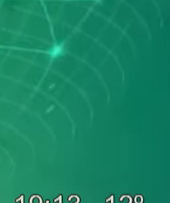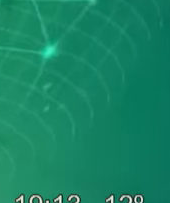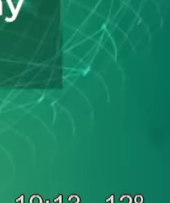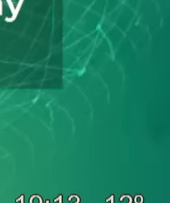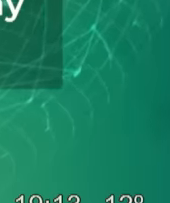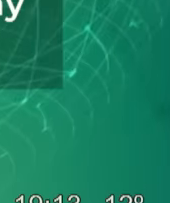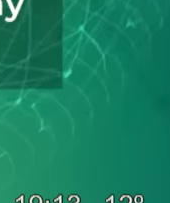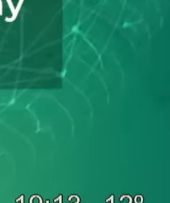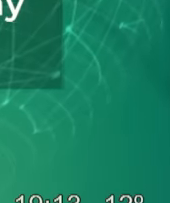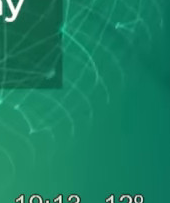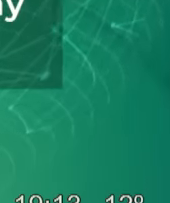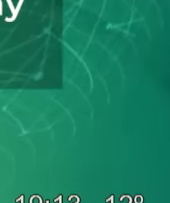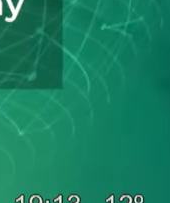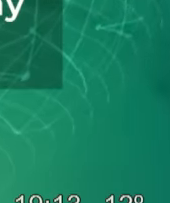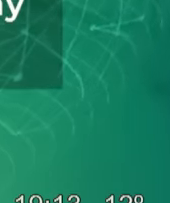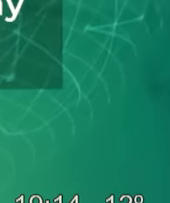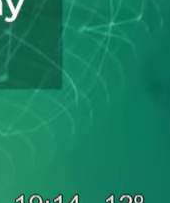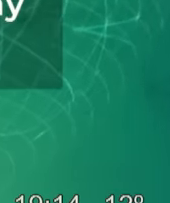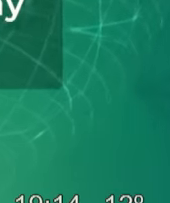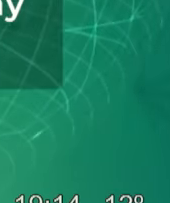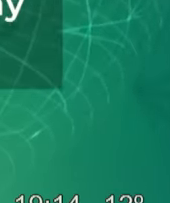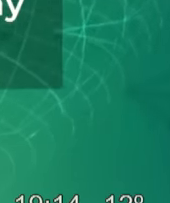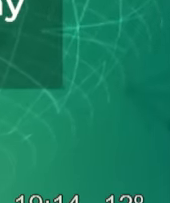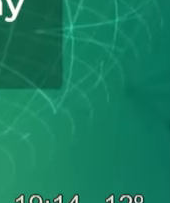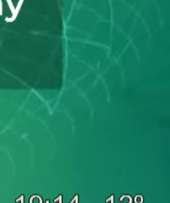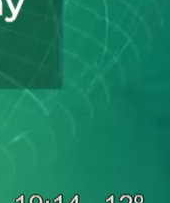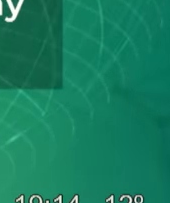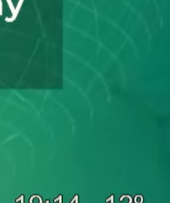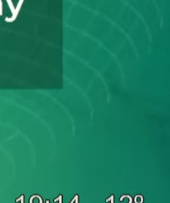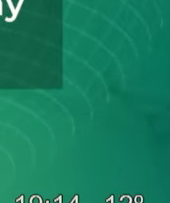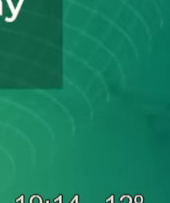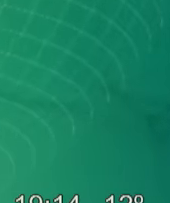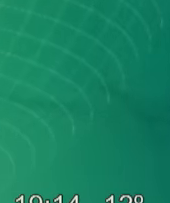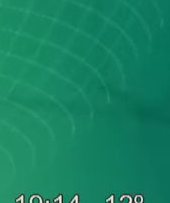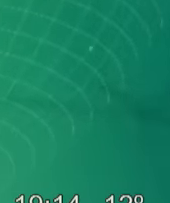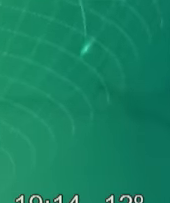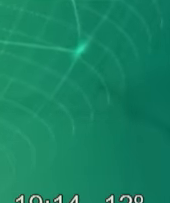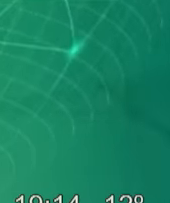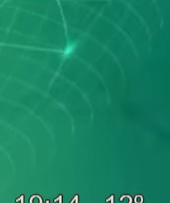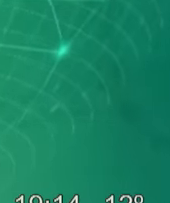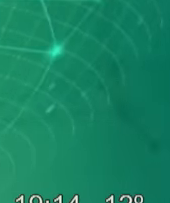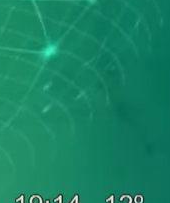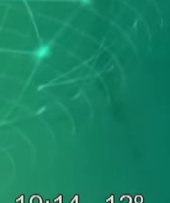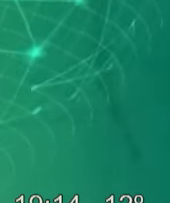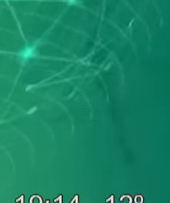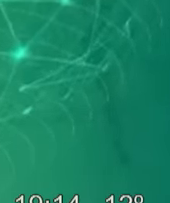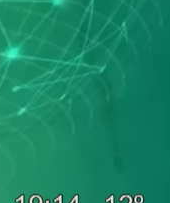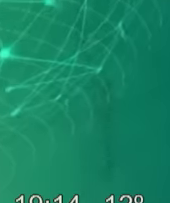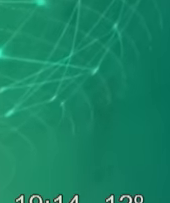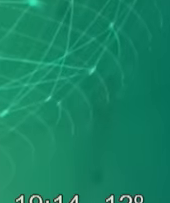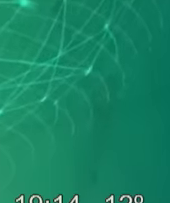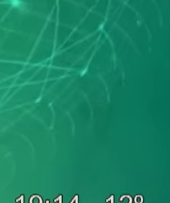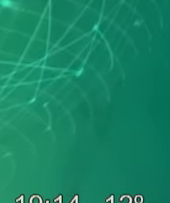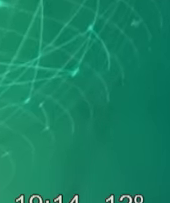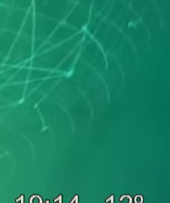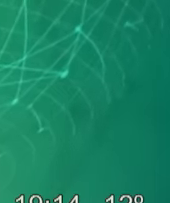Totalmente. Pero por eso, déjame hablar con Mata, a ver si hay algún tipo de forma que él pueda hablar con la tipa e incidir para que,